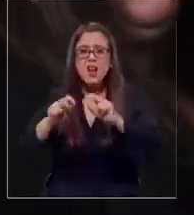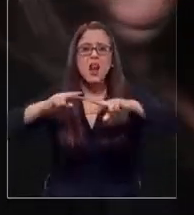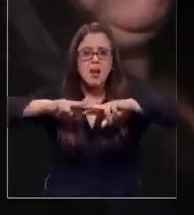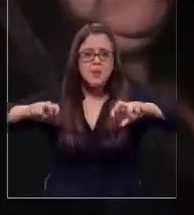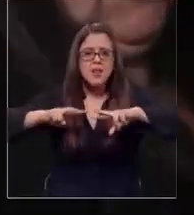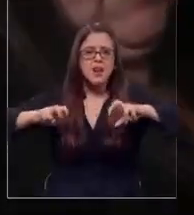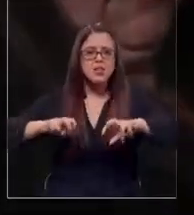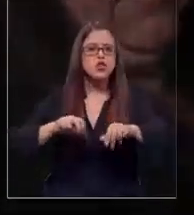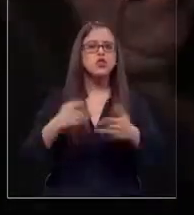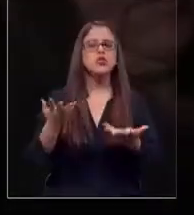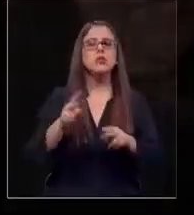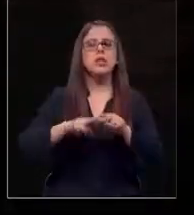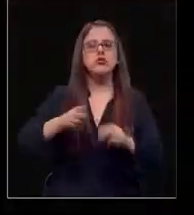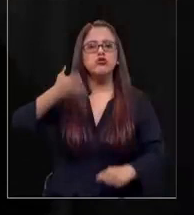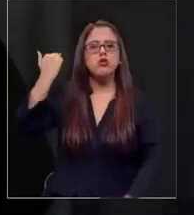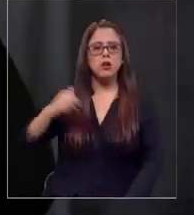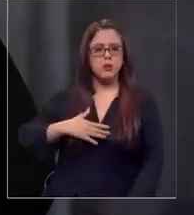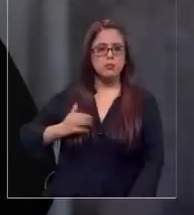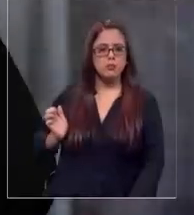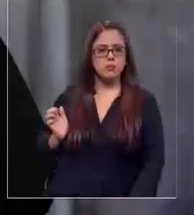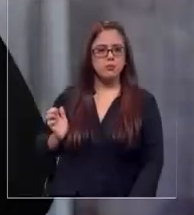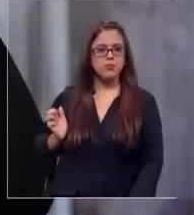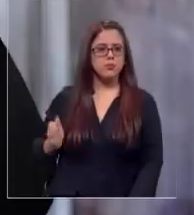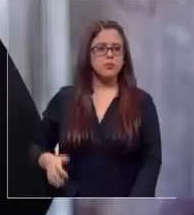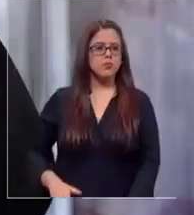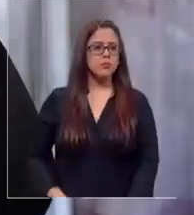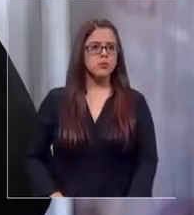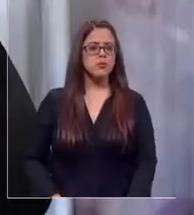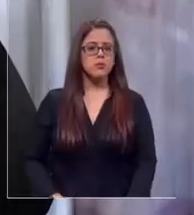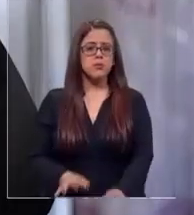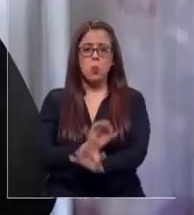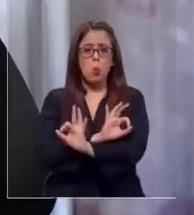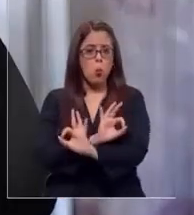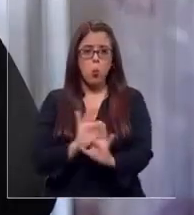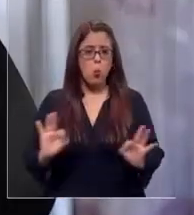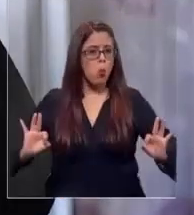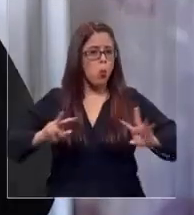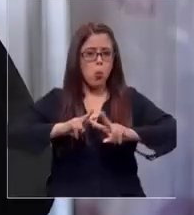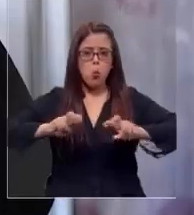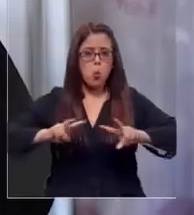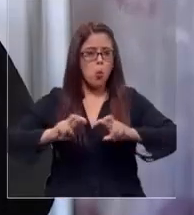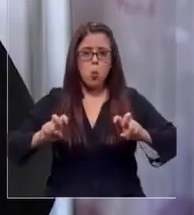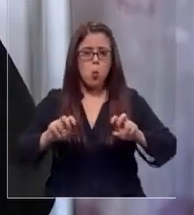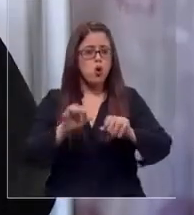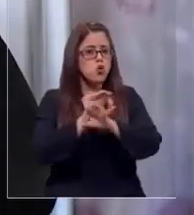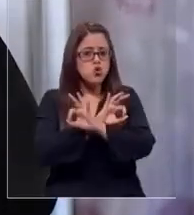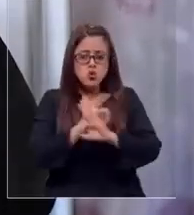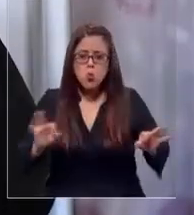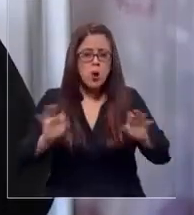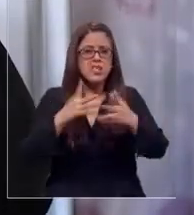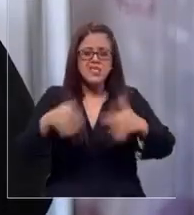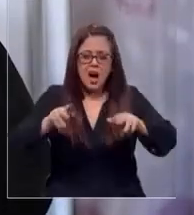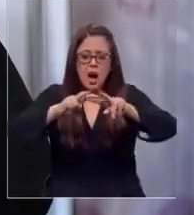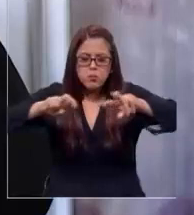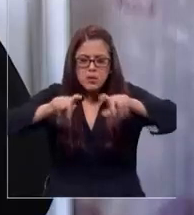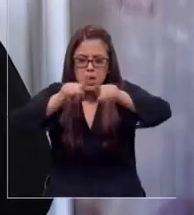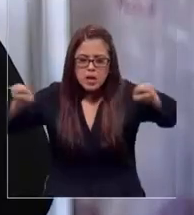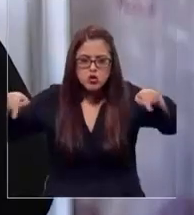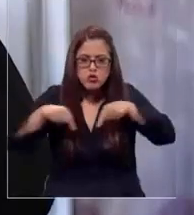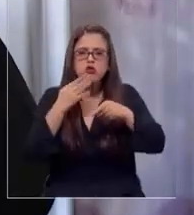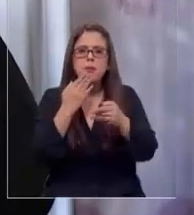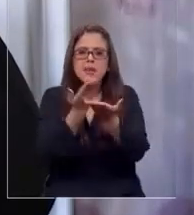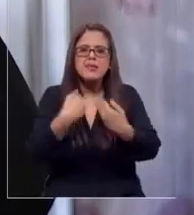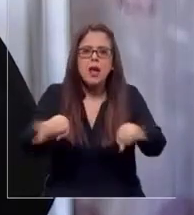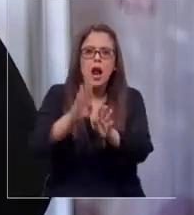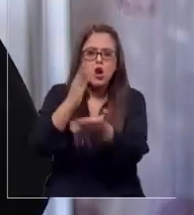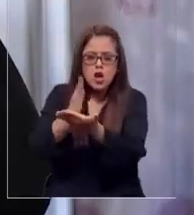investigación realizada por la PDI en esos años. Nunca hubieron investigaciones, nunca se hizo una reconstitución de escena, nunca se cerró el colegio para